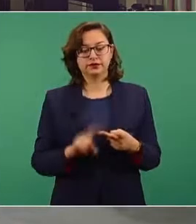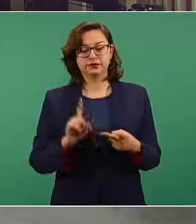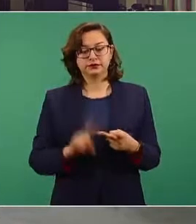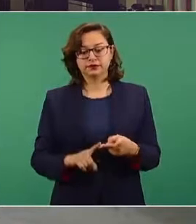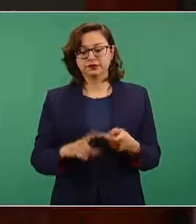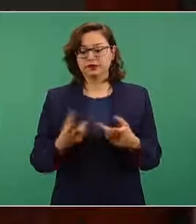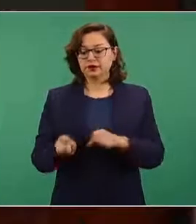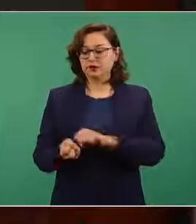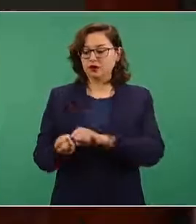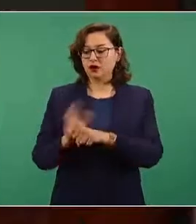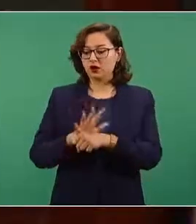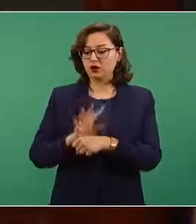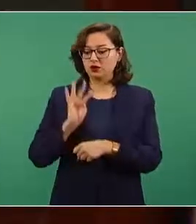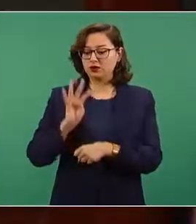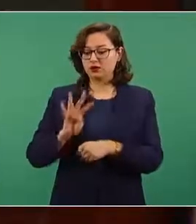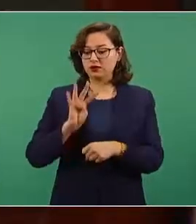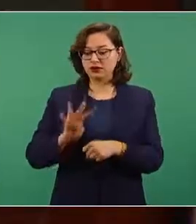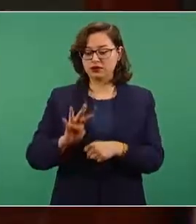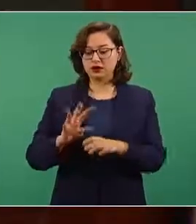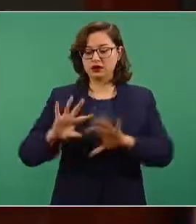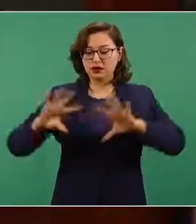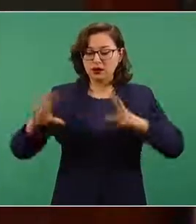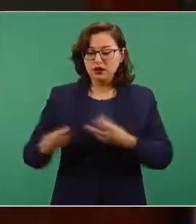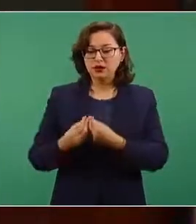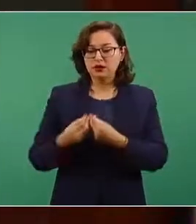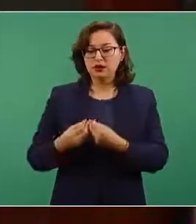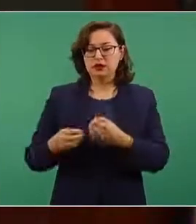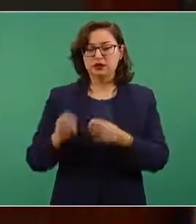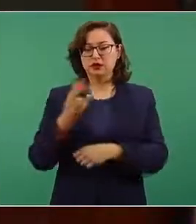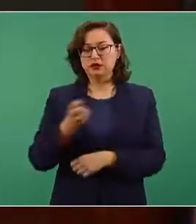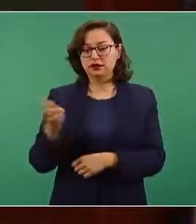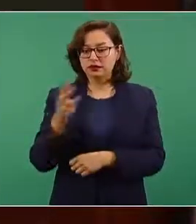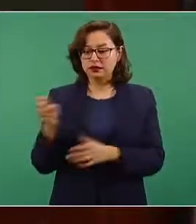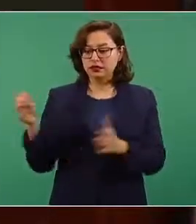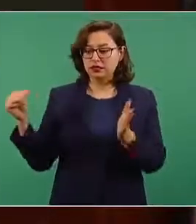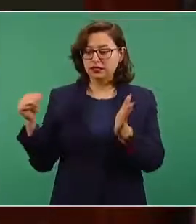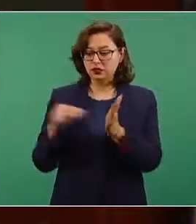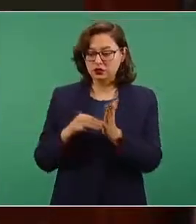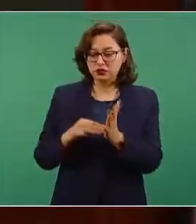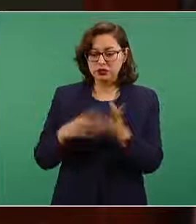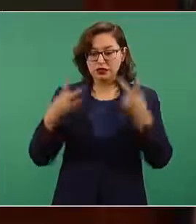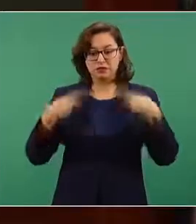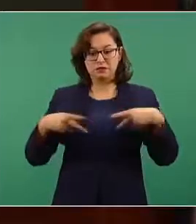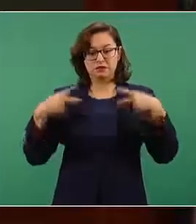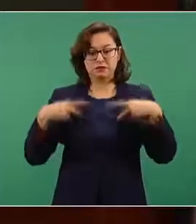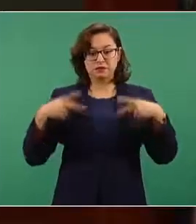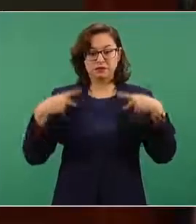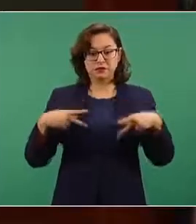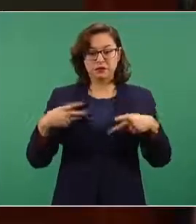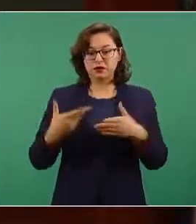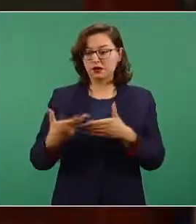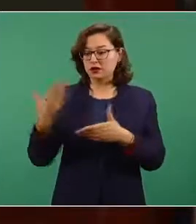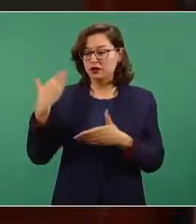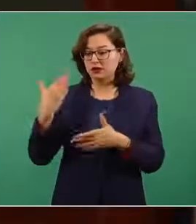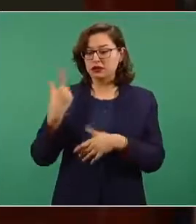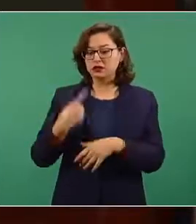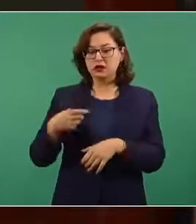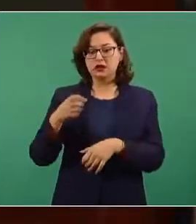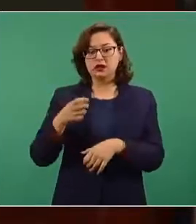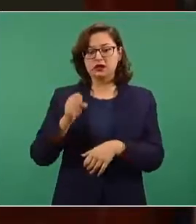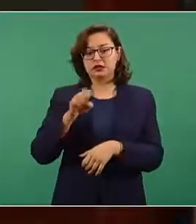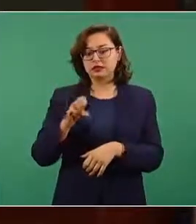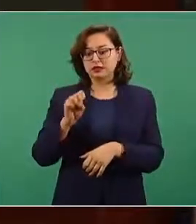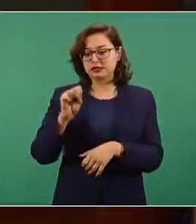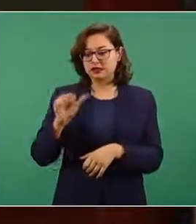asociadas a COVID-19 en México sumaría más de 300,000, teniendo en cuenta el último reporte de exceso de mortalidad de la Secretaría de Salud,